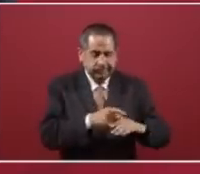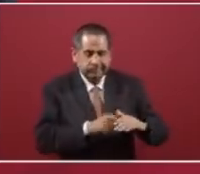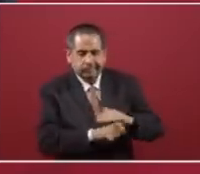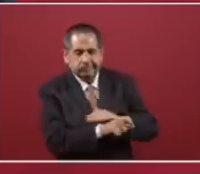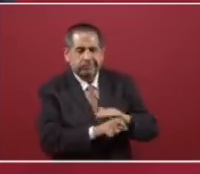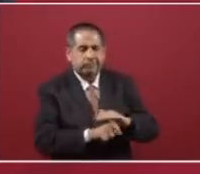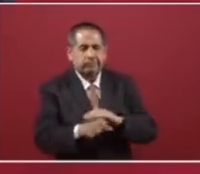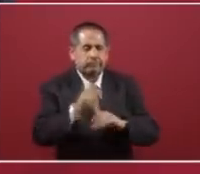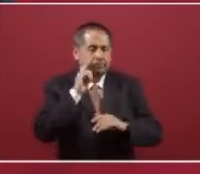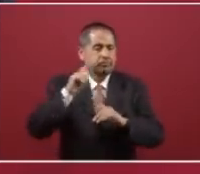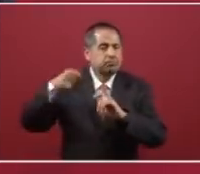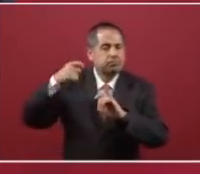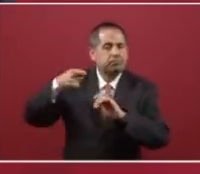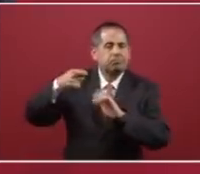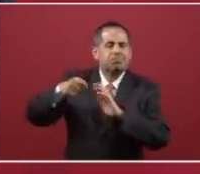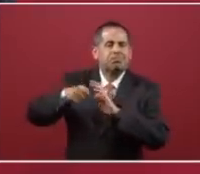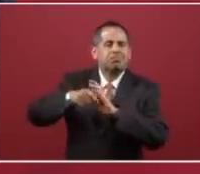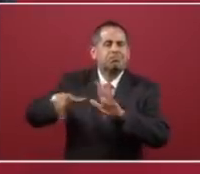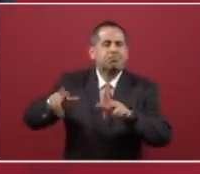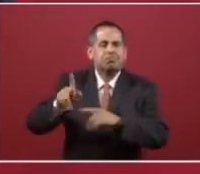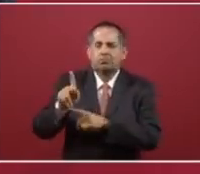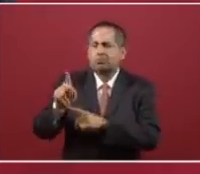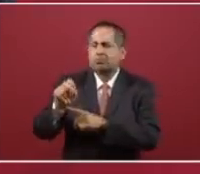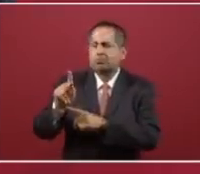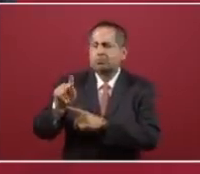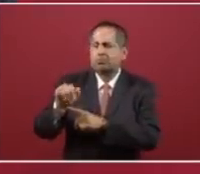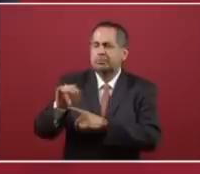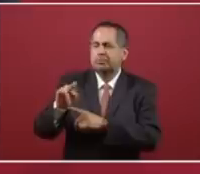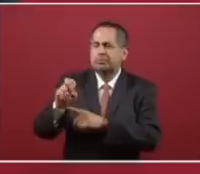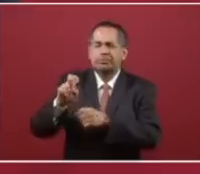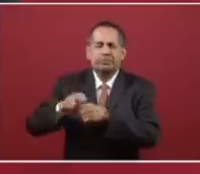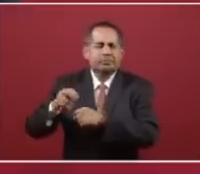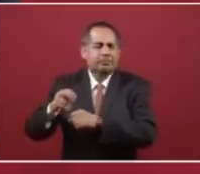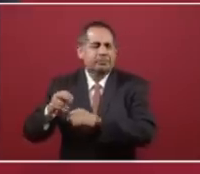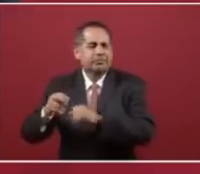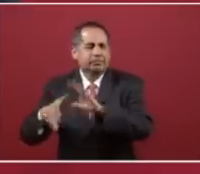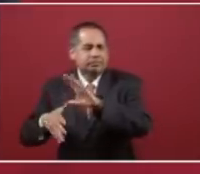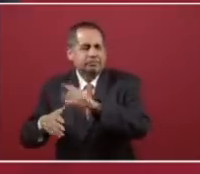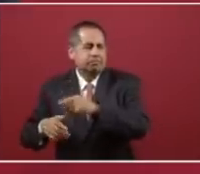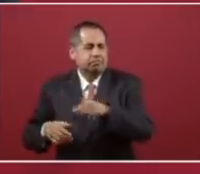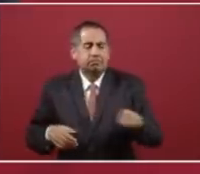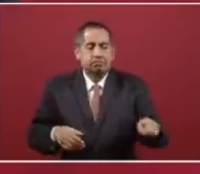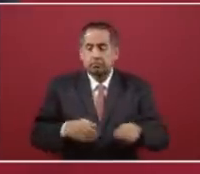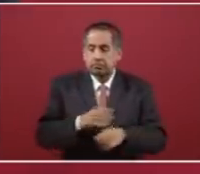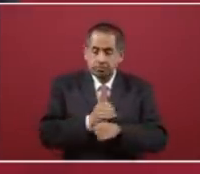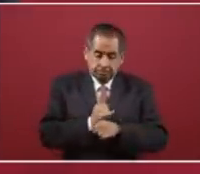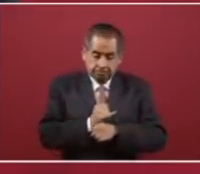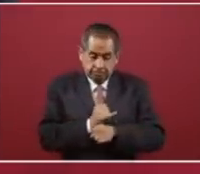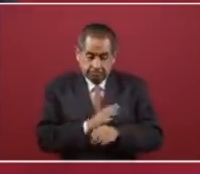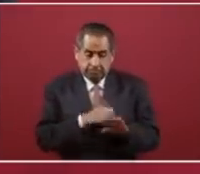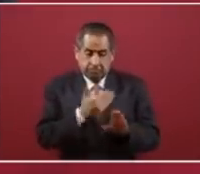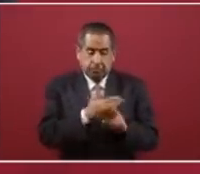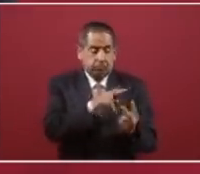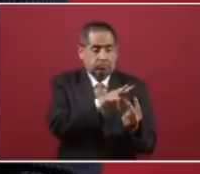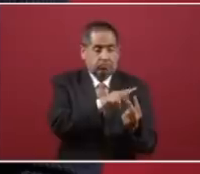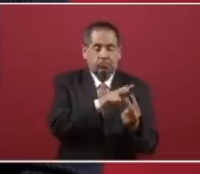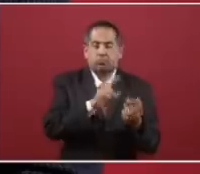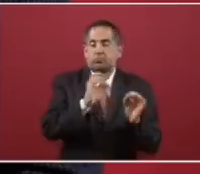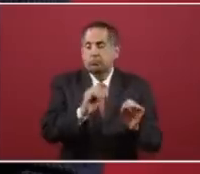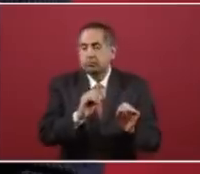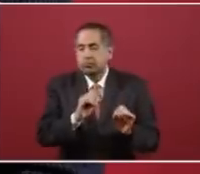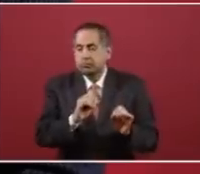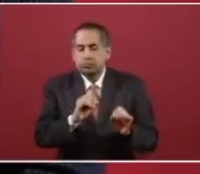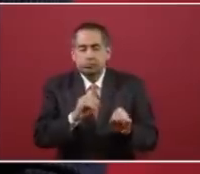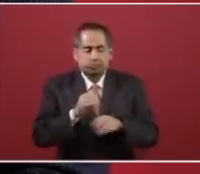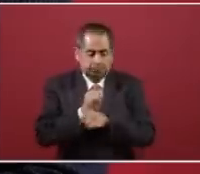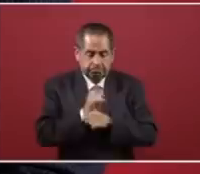documental del populismo en en américa y por tanto la investigación será contra cualquier persona